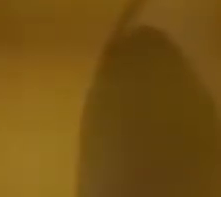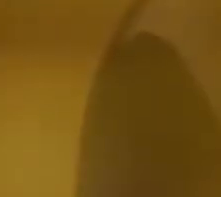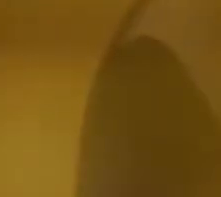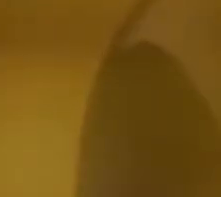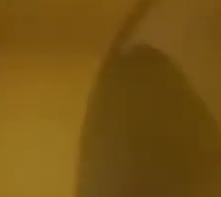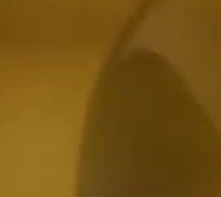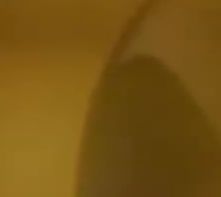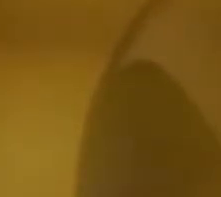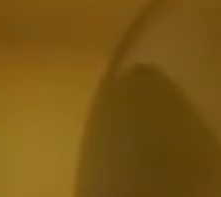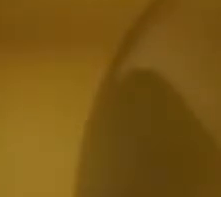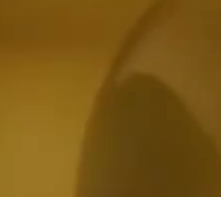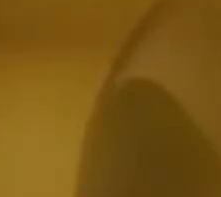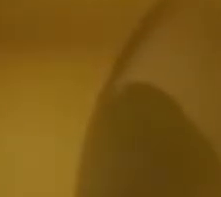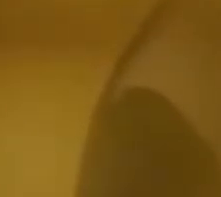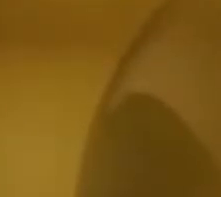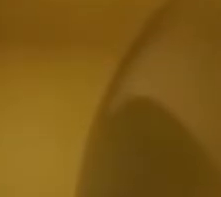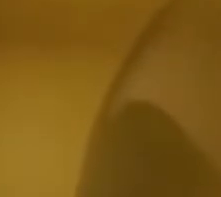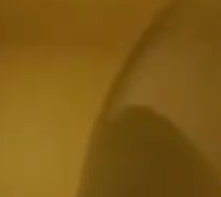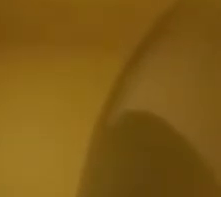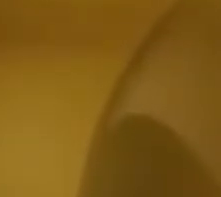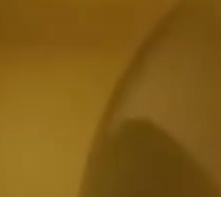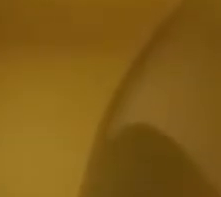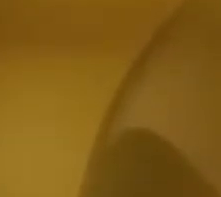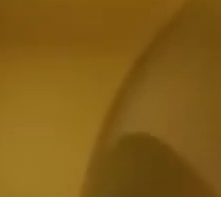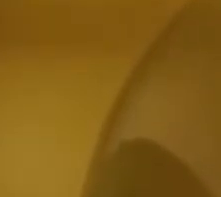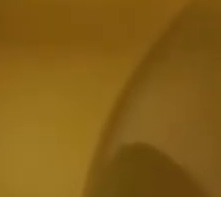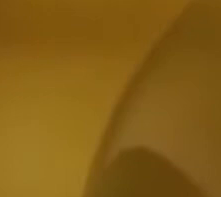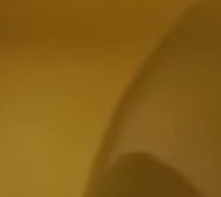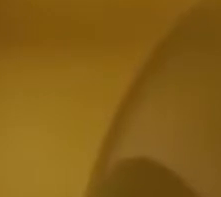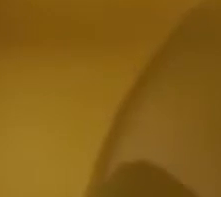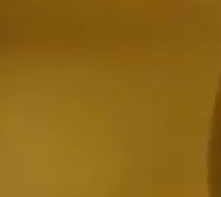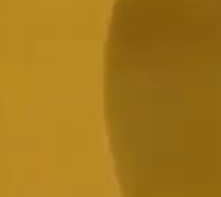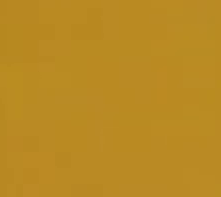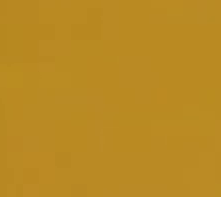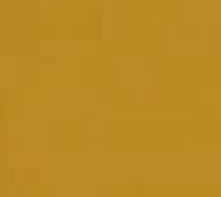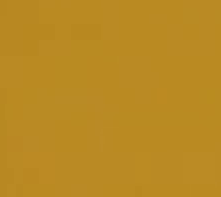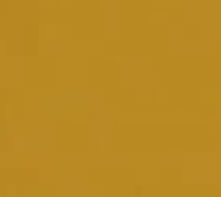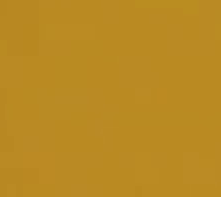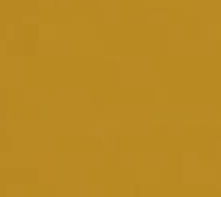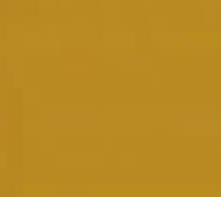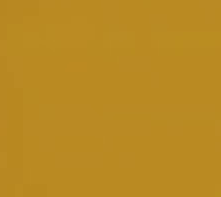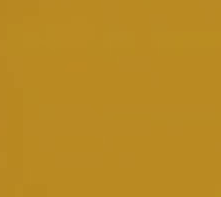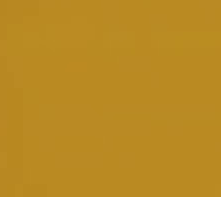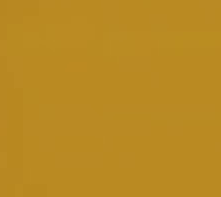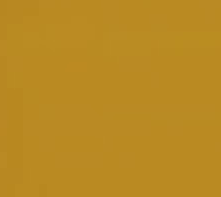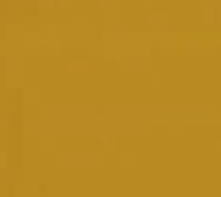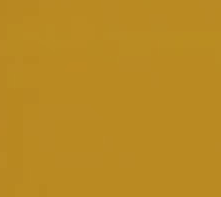No te cambies. Ya regresamos con Noticiero Las Noticias.